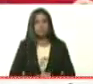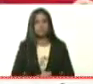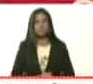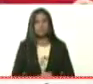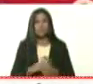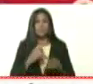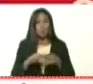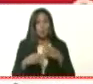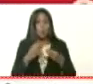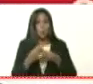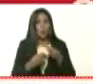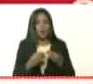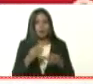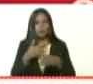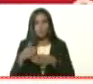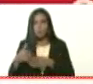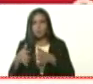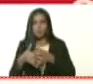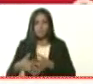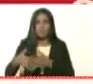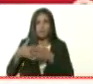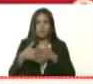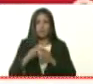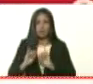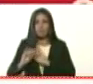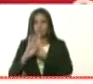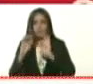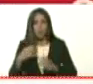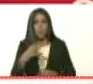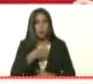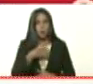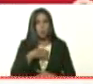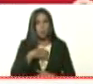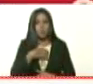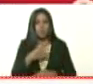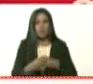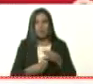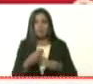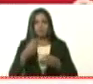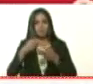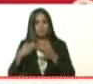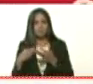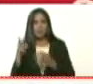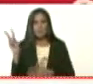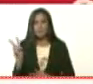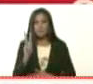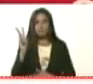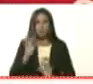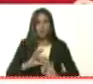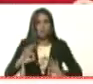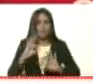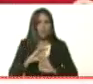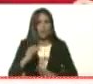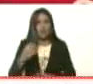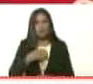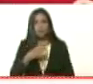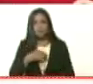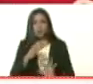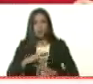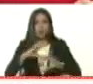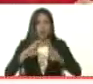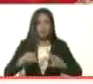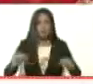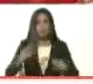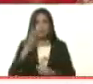Pero haga lo que haga el imperialismo, no ha podido ni podrá con Venezuela. No podrá con la tierra de